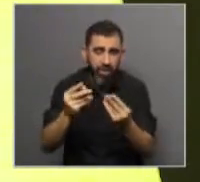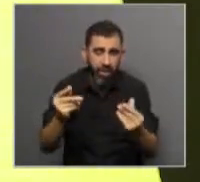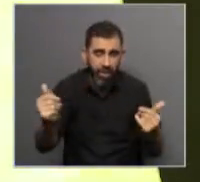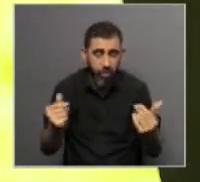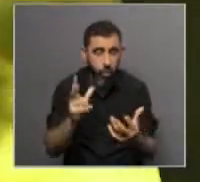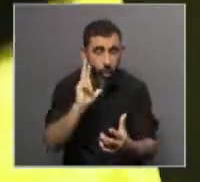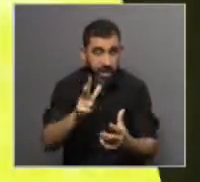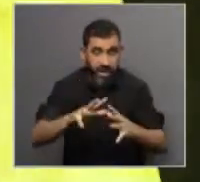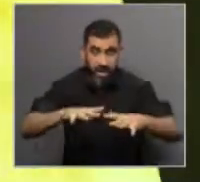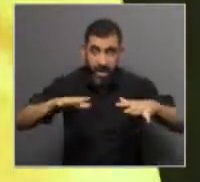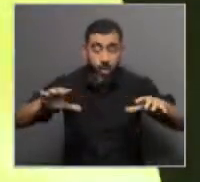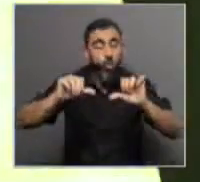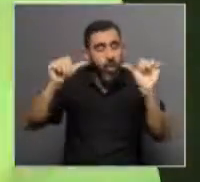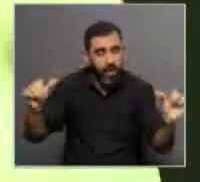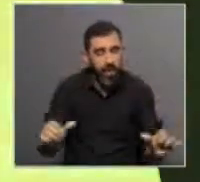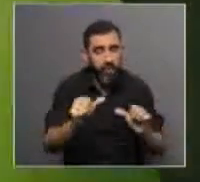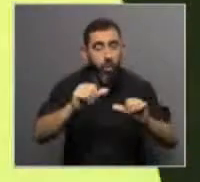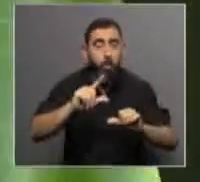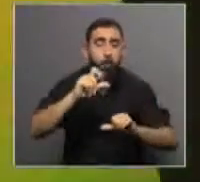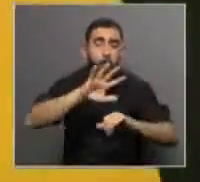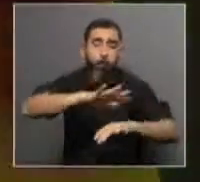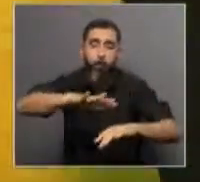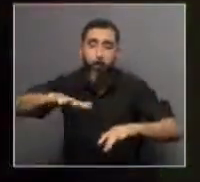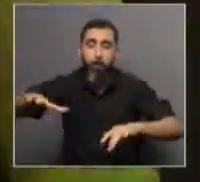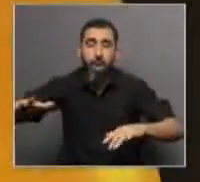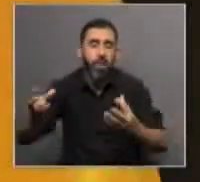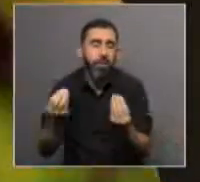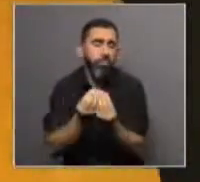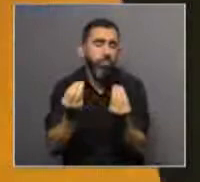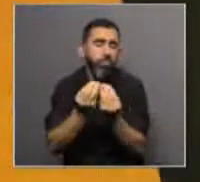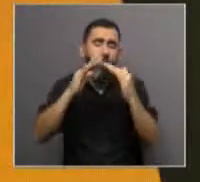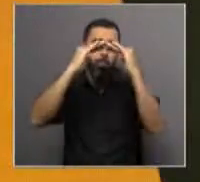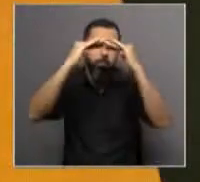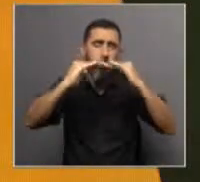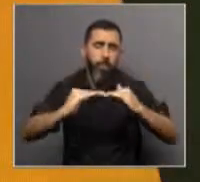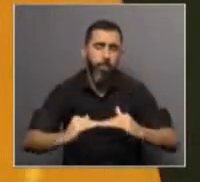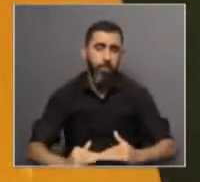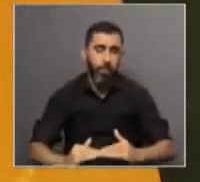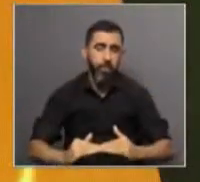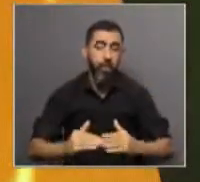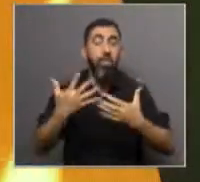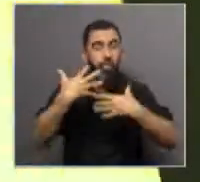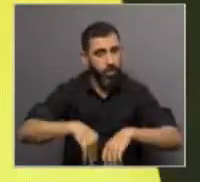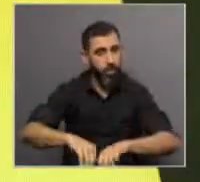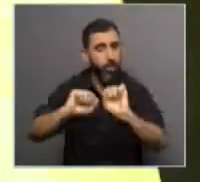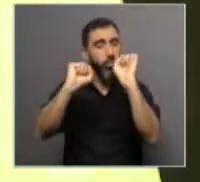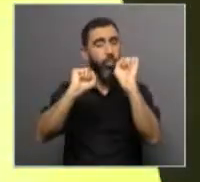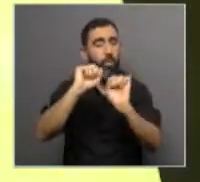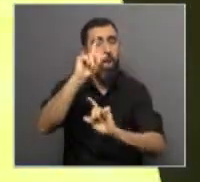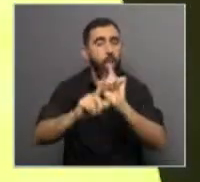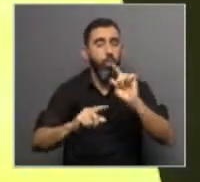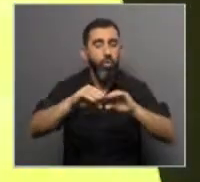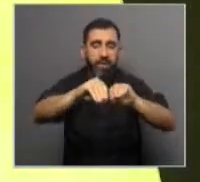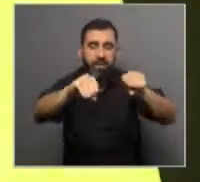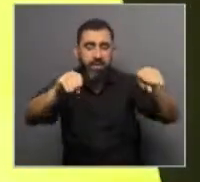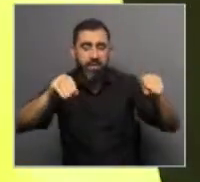de hielo habría provocado que los mares tuvieran decenas de metros menos de profundidad, descubriendo grandes extensiones